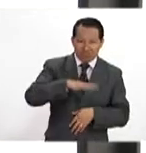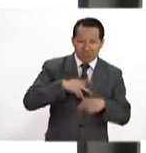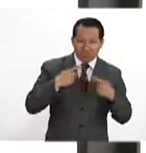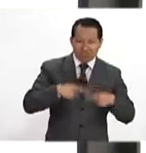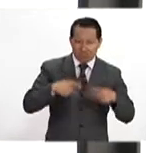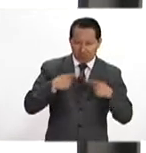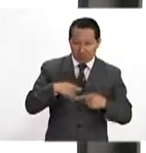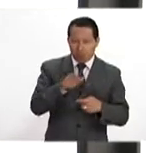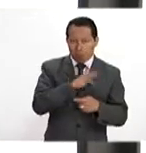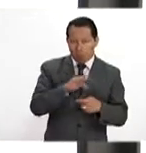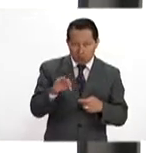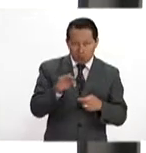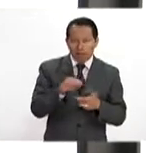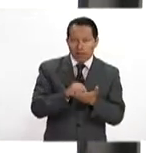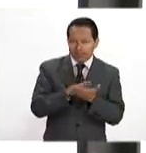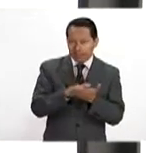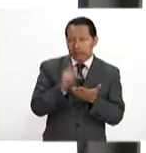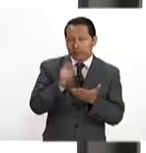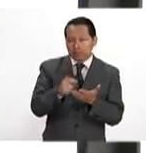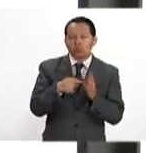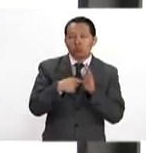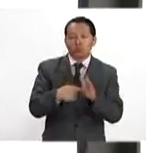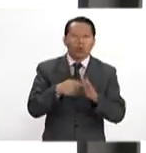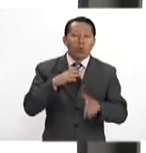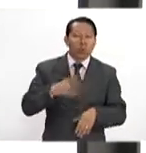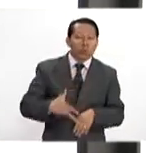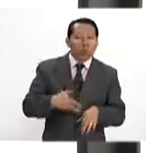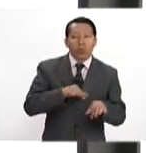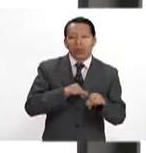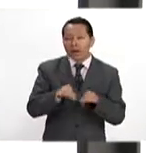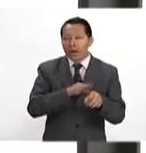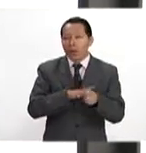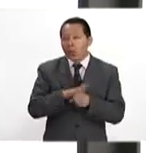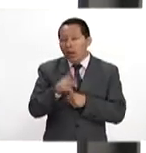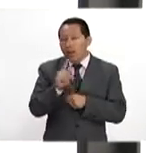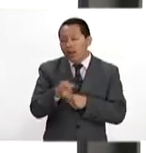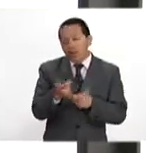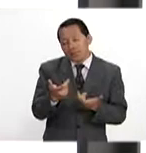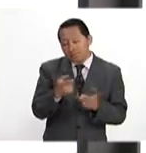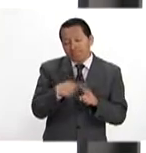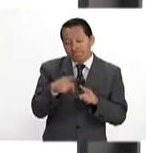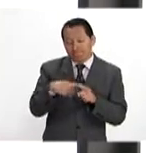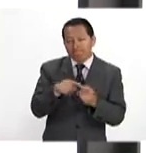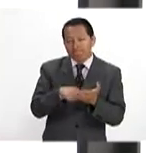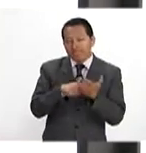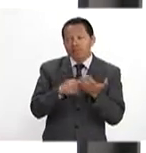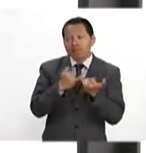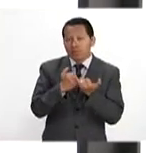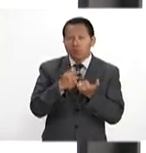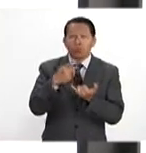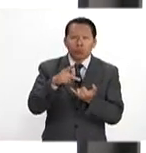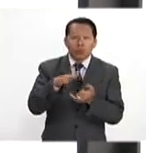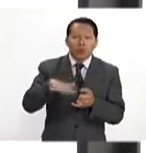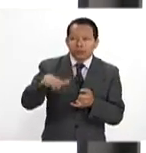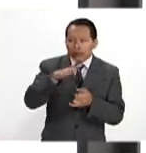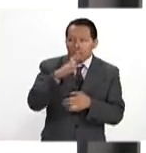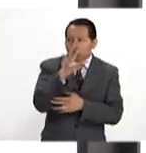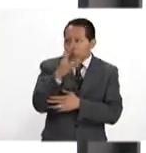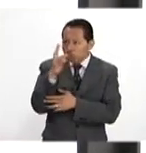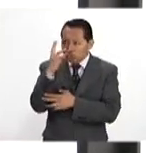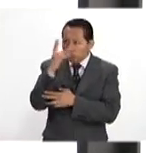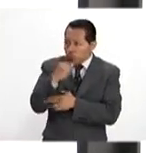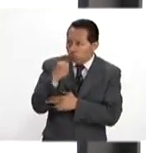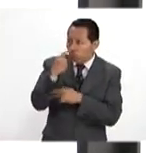es para ellos su orgullo, su gusto, su trabajo, en fin, sus paisajes, sus costumbres, sus